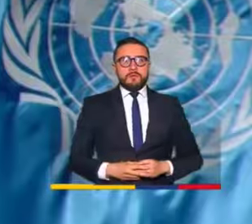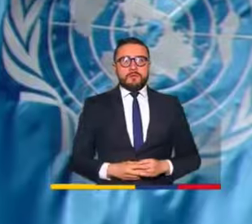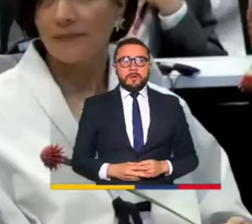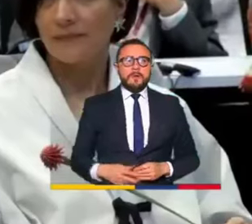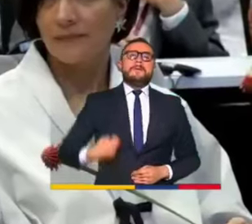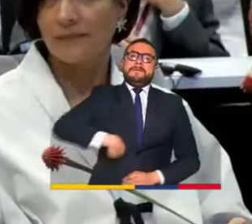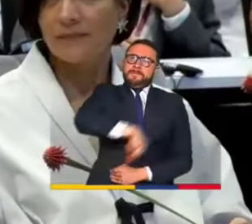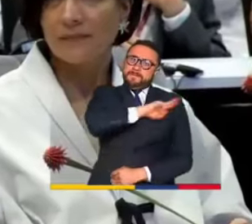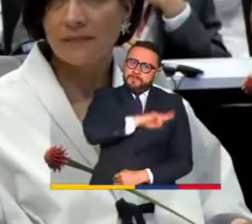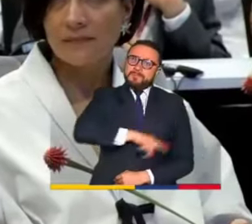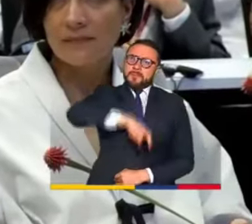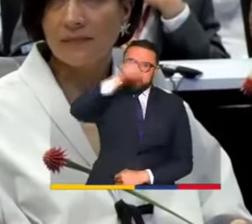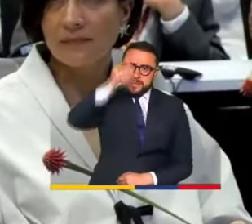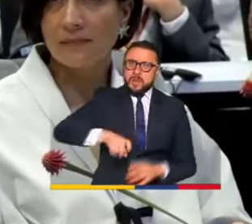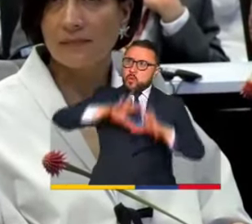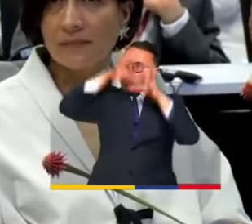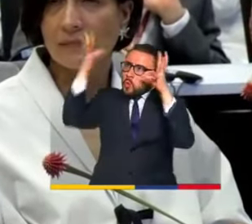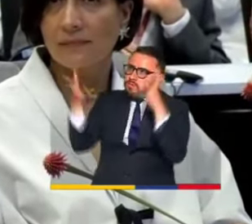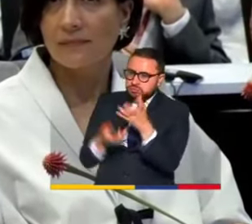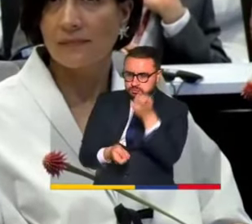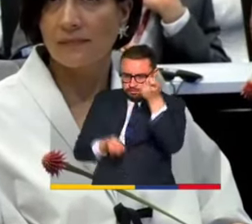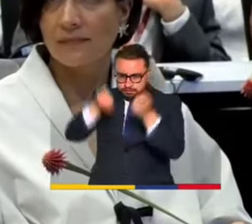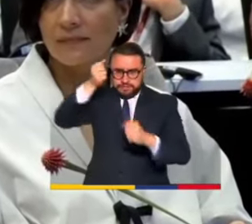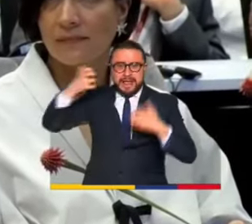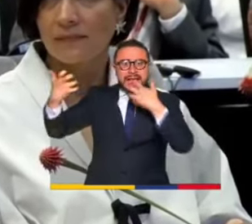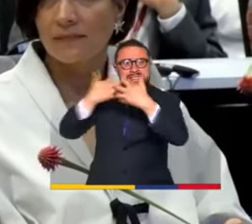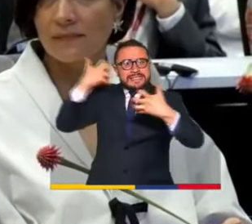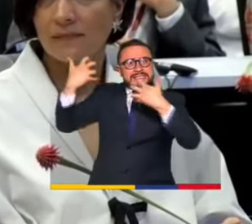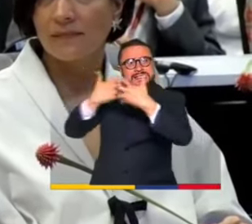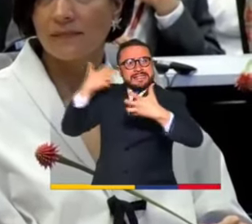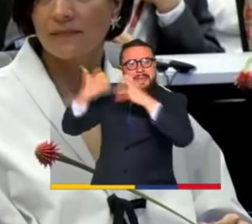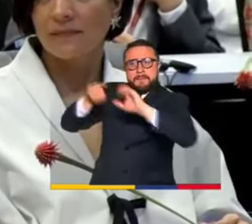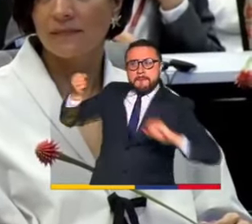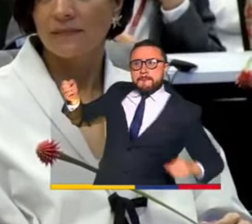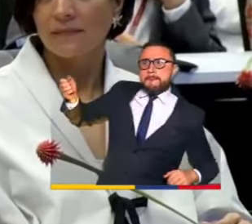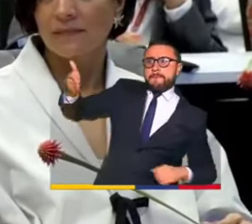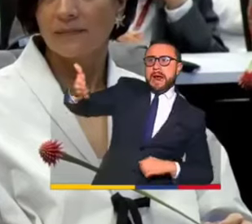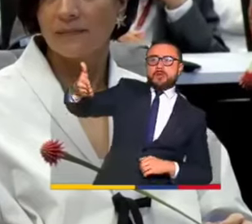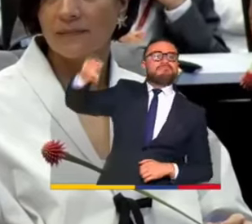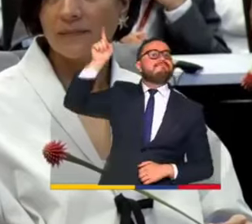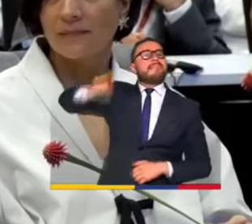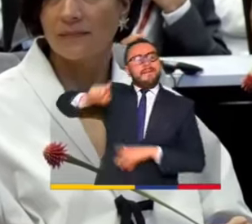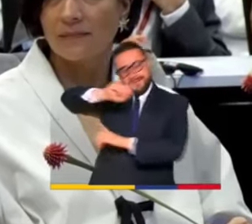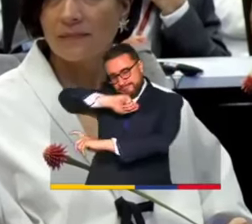Necesitamos cambiar las finanzas mundiales. Es el tema de este foro.